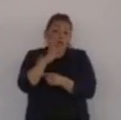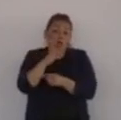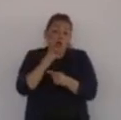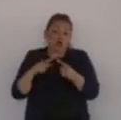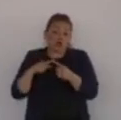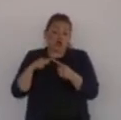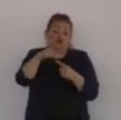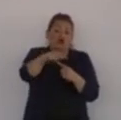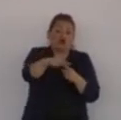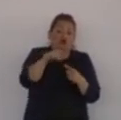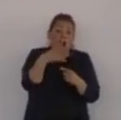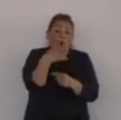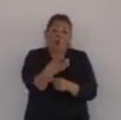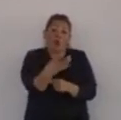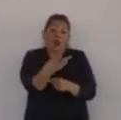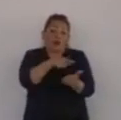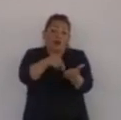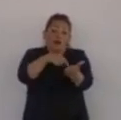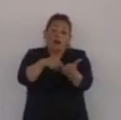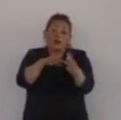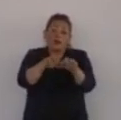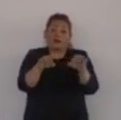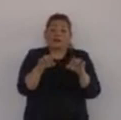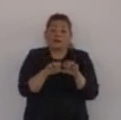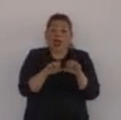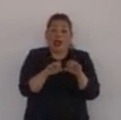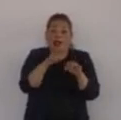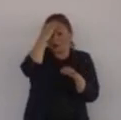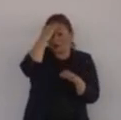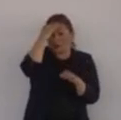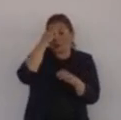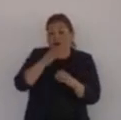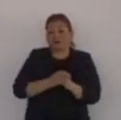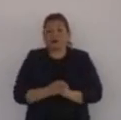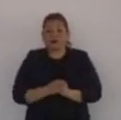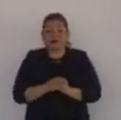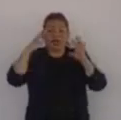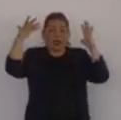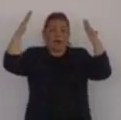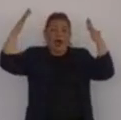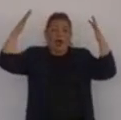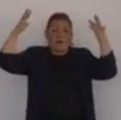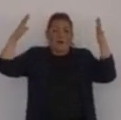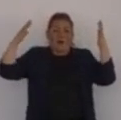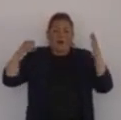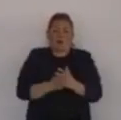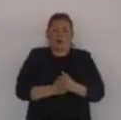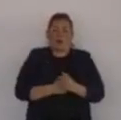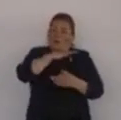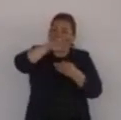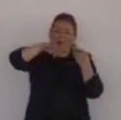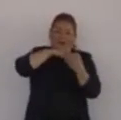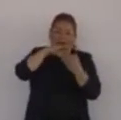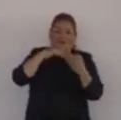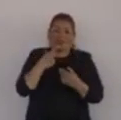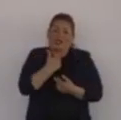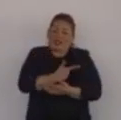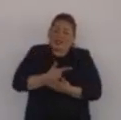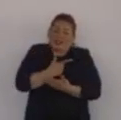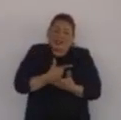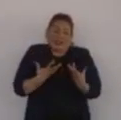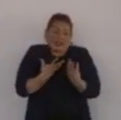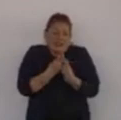Bosque de Chapultepec. Pues me dio mucho gusto estar con